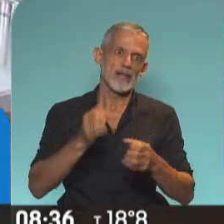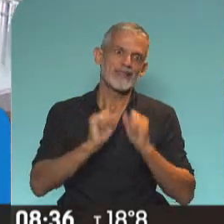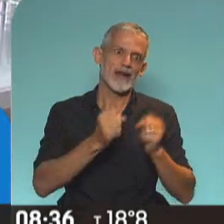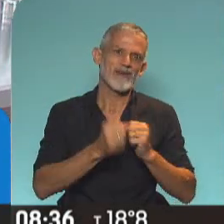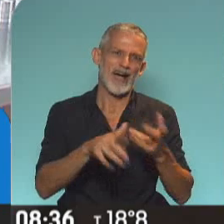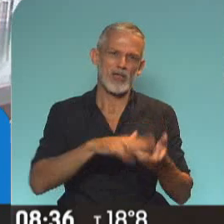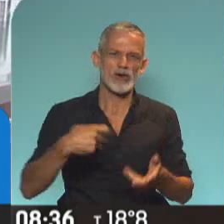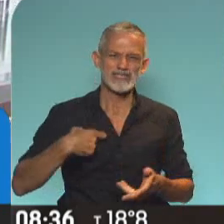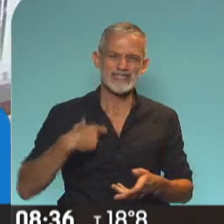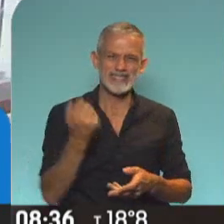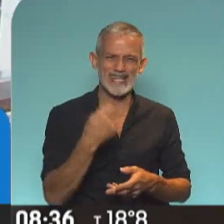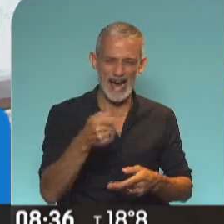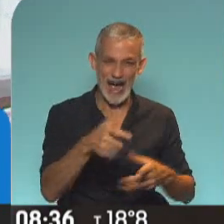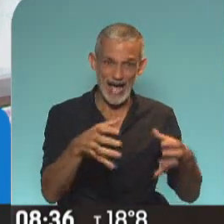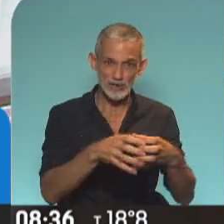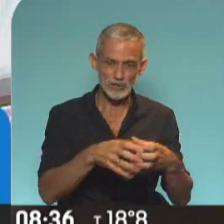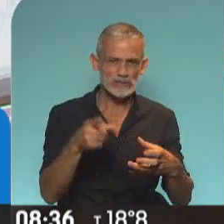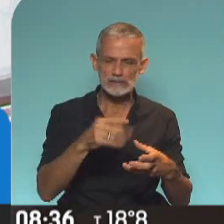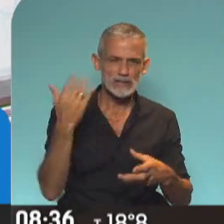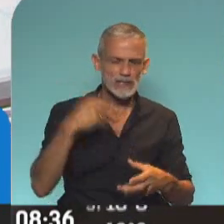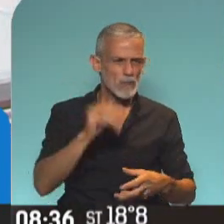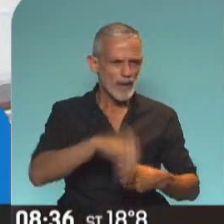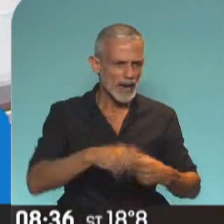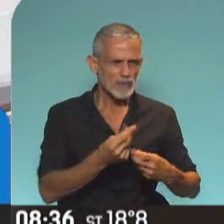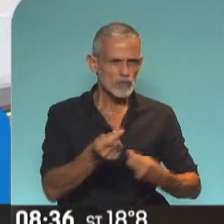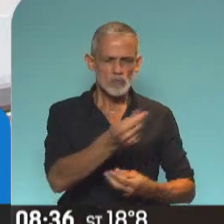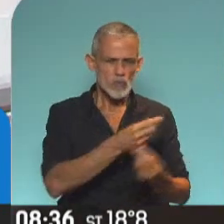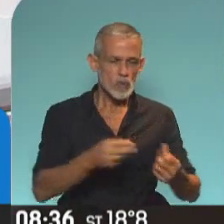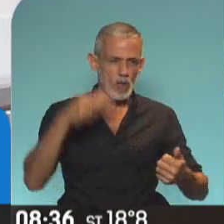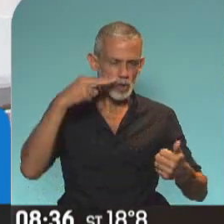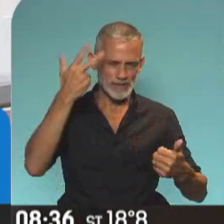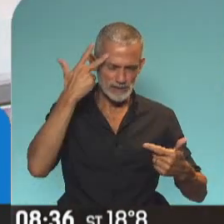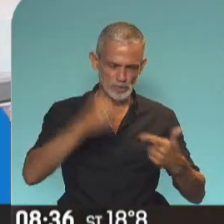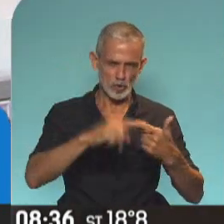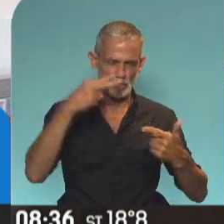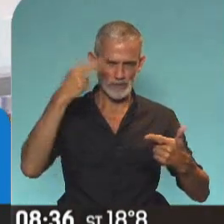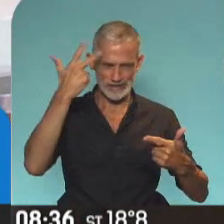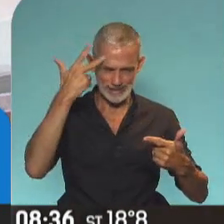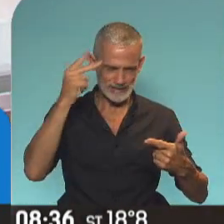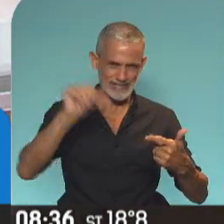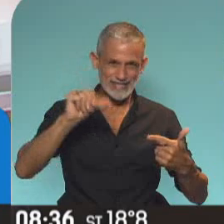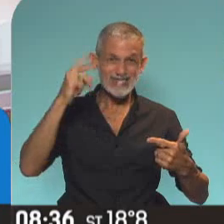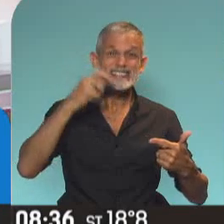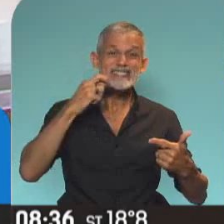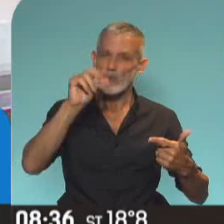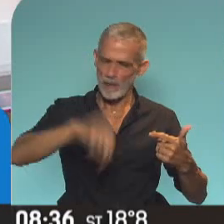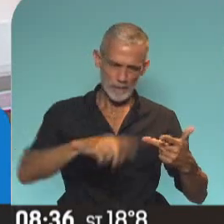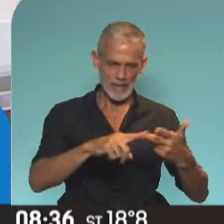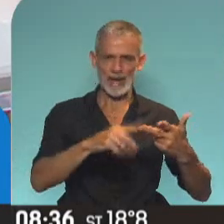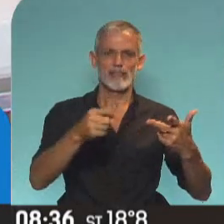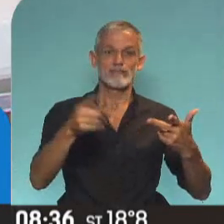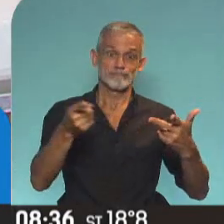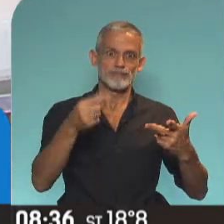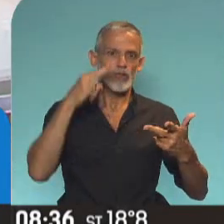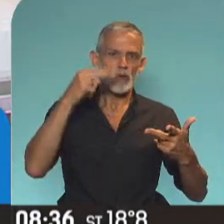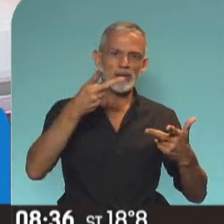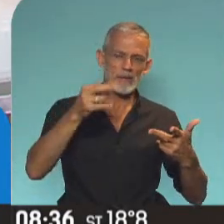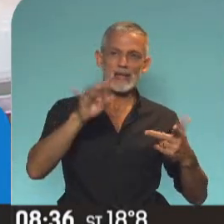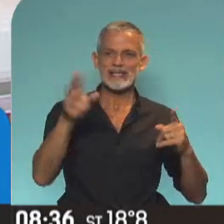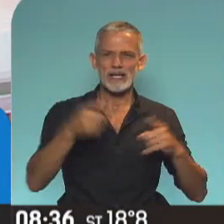los sindicatos que vienen de perder poder adquisitivo en 2018, en 2019, en 2020 también. Depende de sectores,